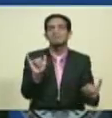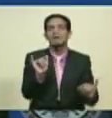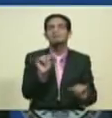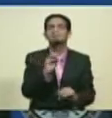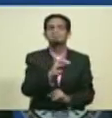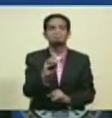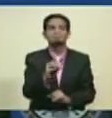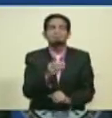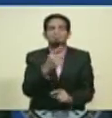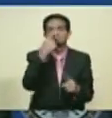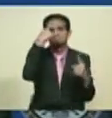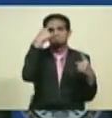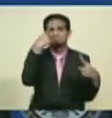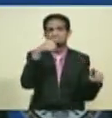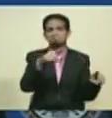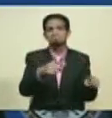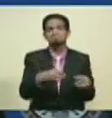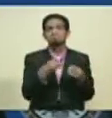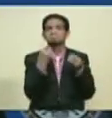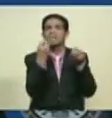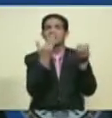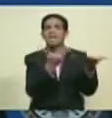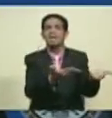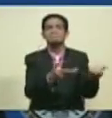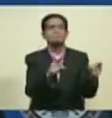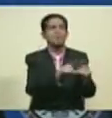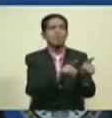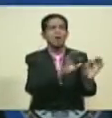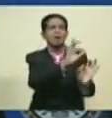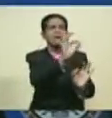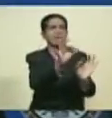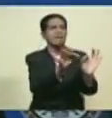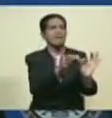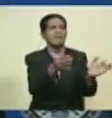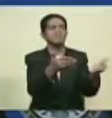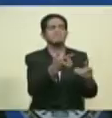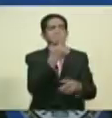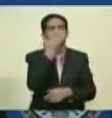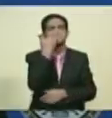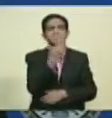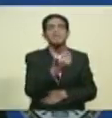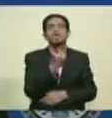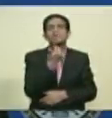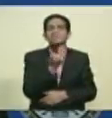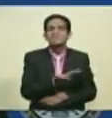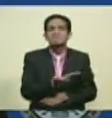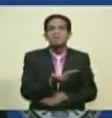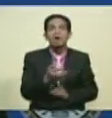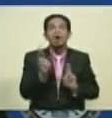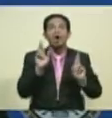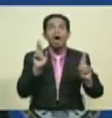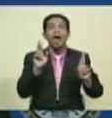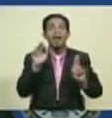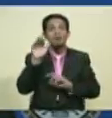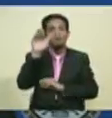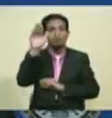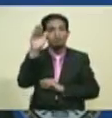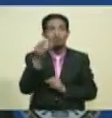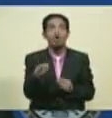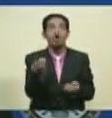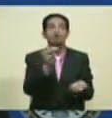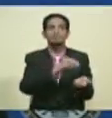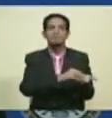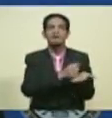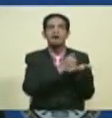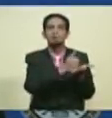con su OEA, se la regalamos con un lazo, eso ya no sirve. Ojalá un día vuelva a servir, porque todavía